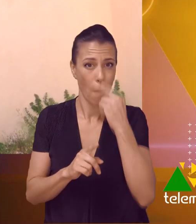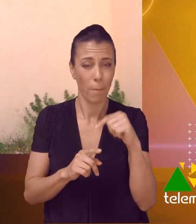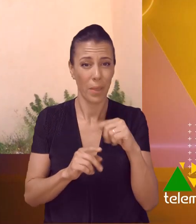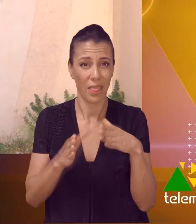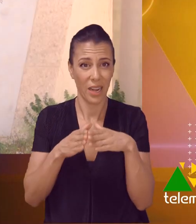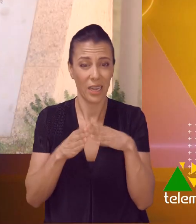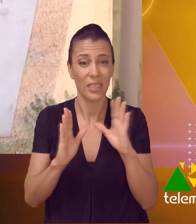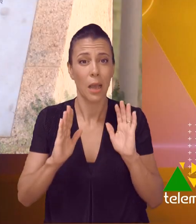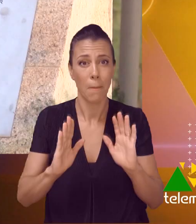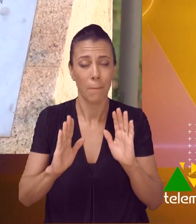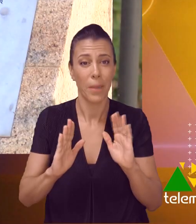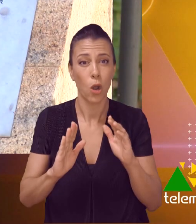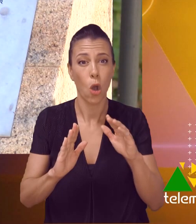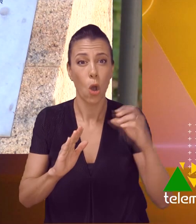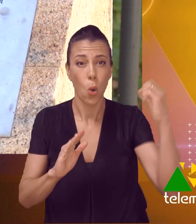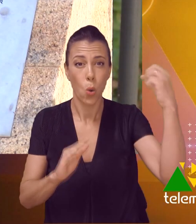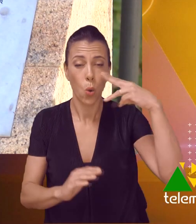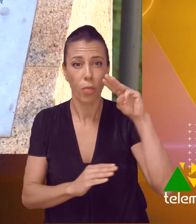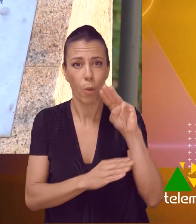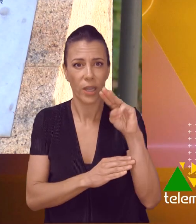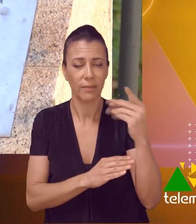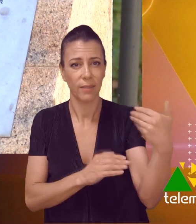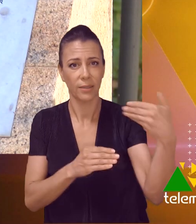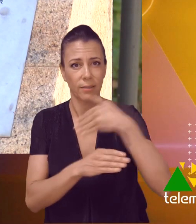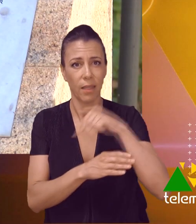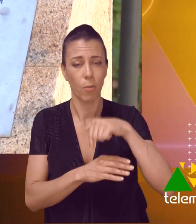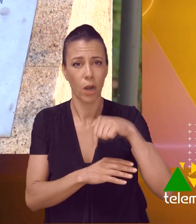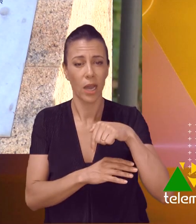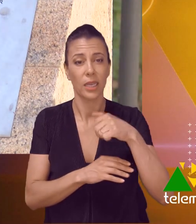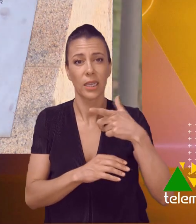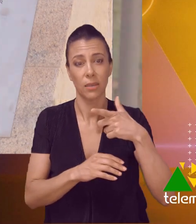luz poniente entrara por aquí, las ventanas, entrara por aquí,